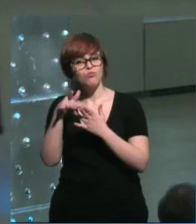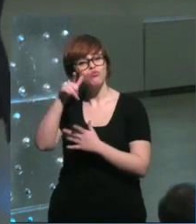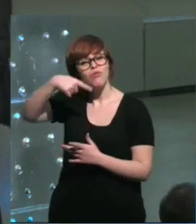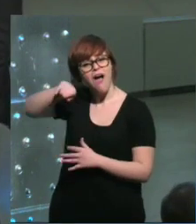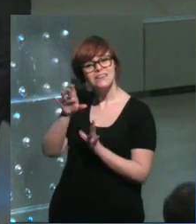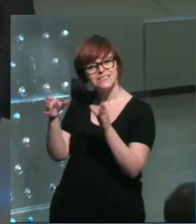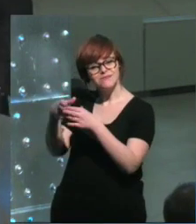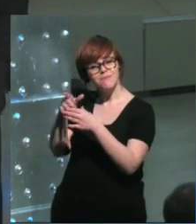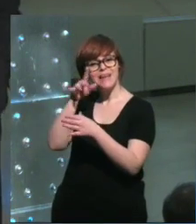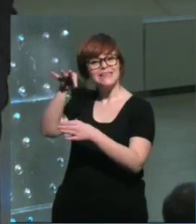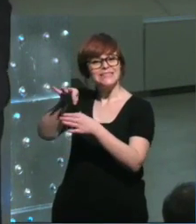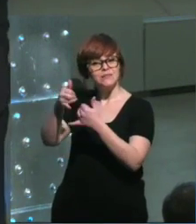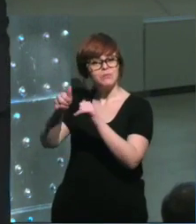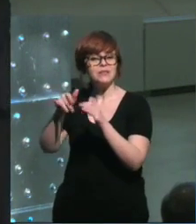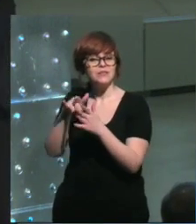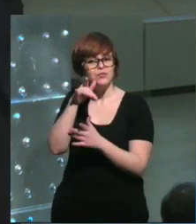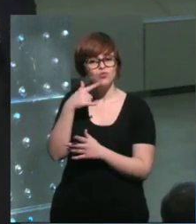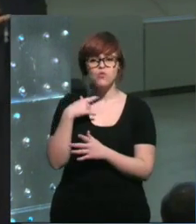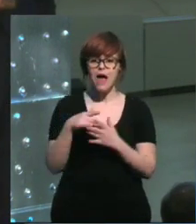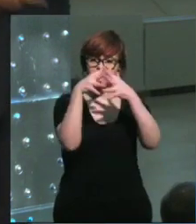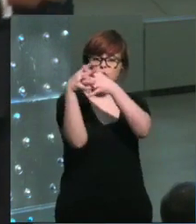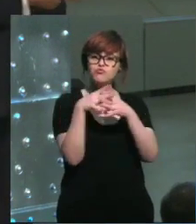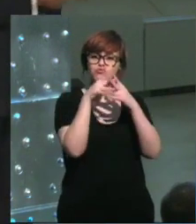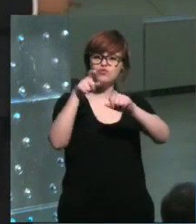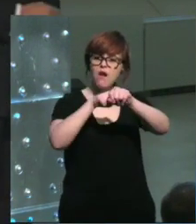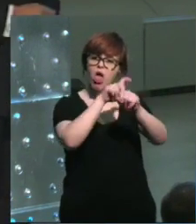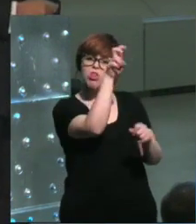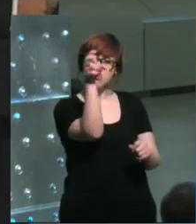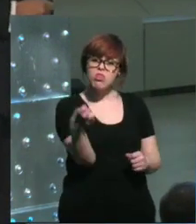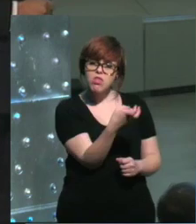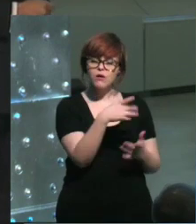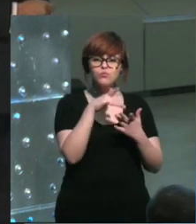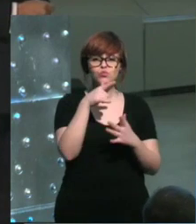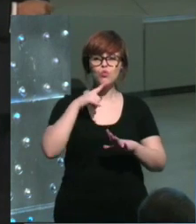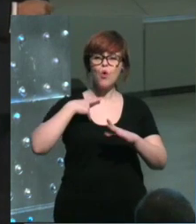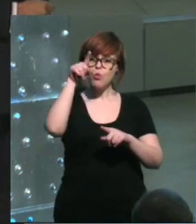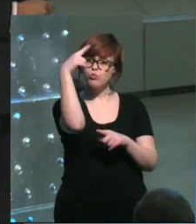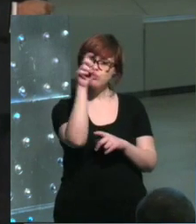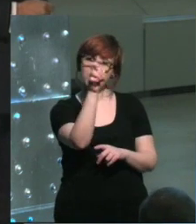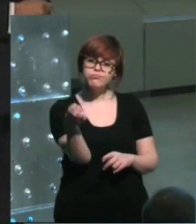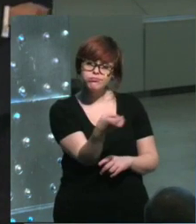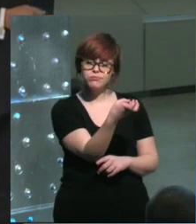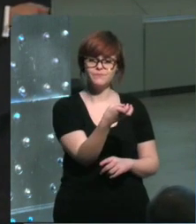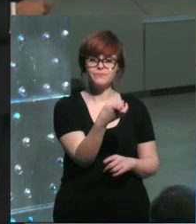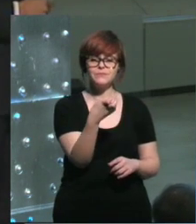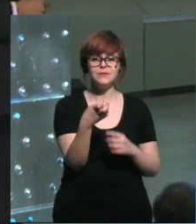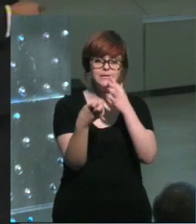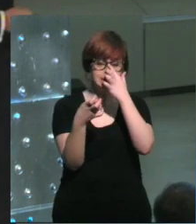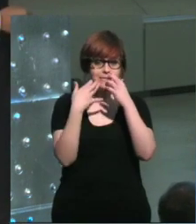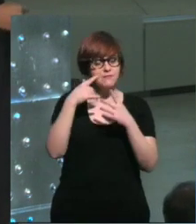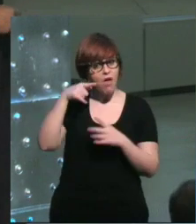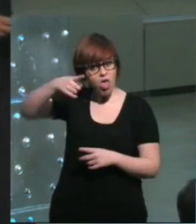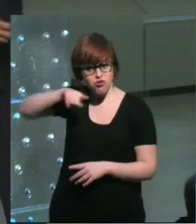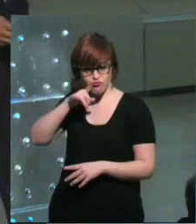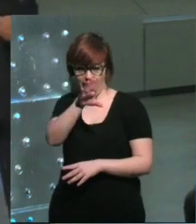multicultural, multirracial, multiétnico, y no entender esa realidad puede hacer que sigan ganando el Congreso, sigan ganando el